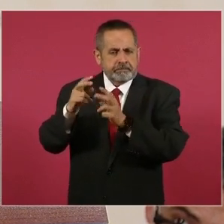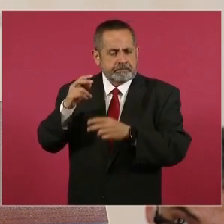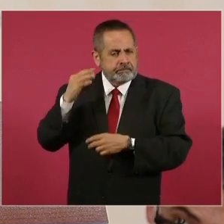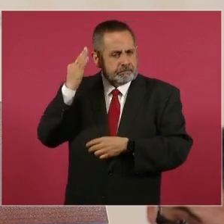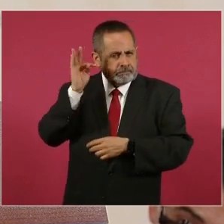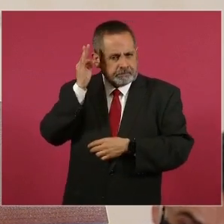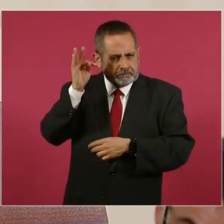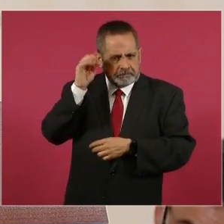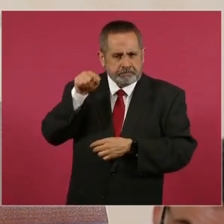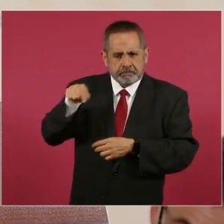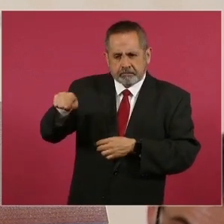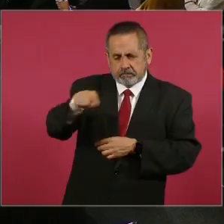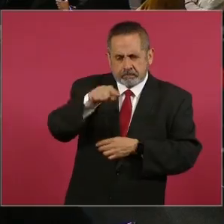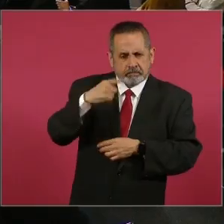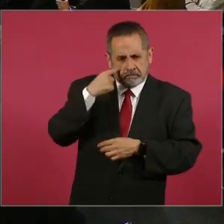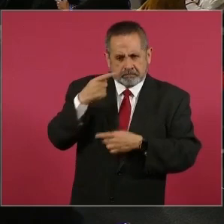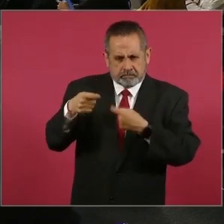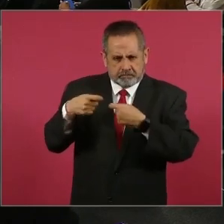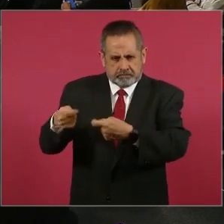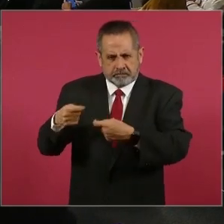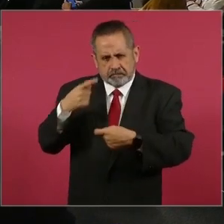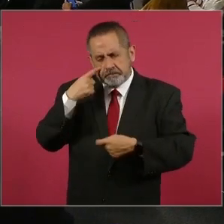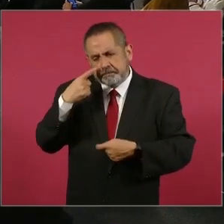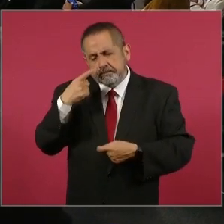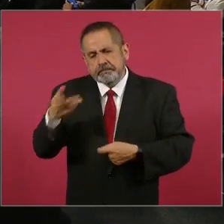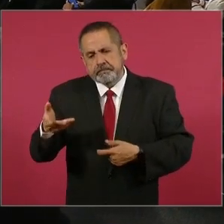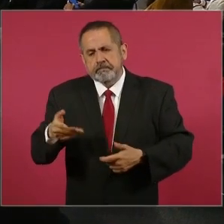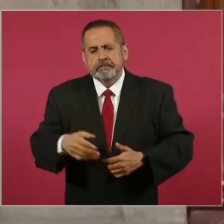Tamaulipas si pueden poner a